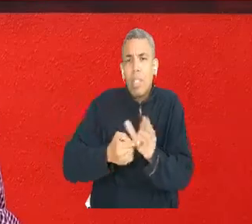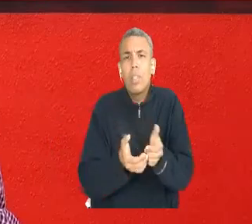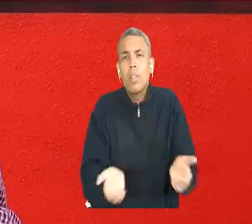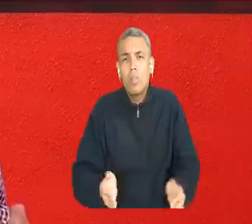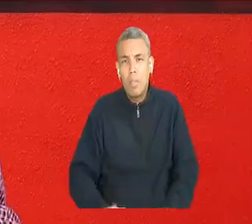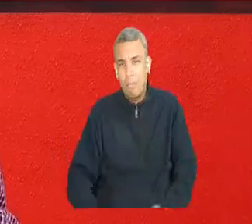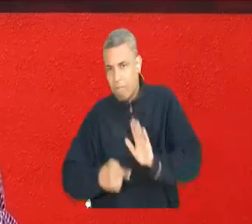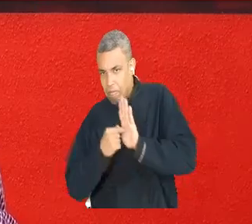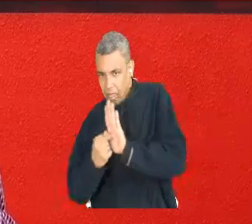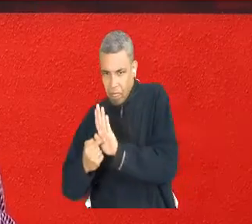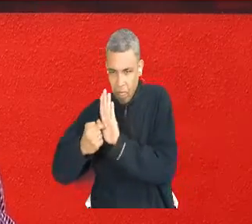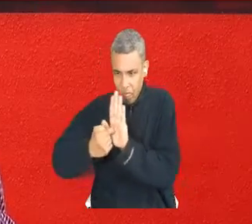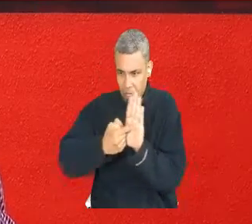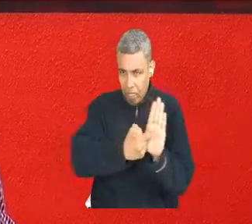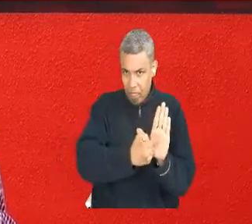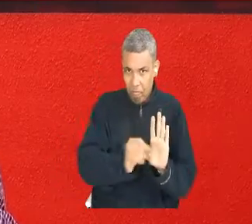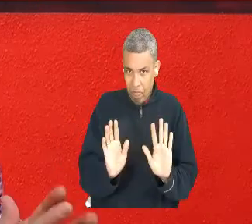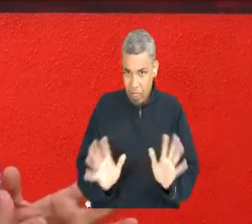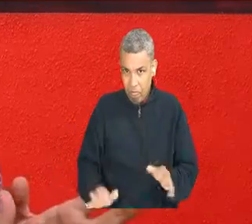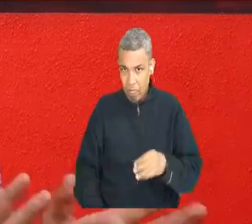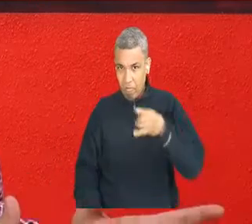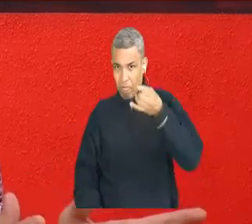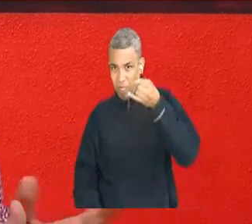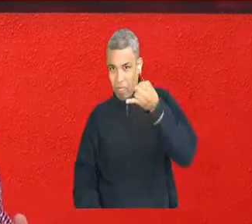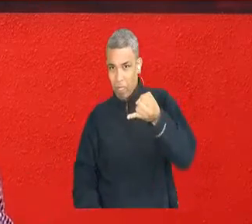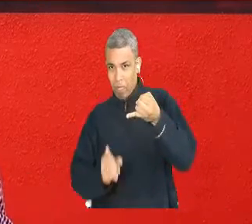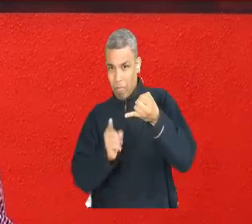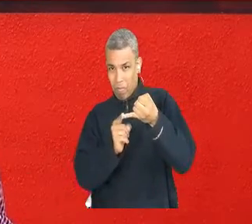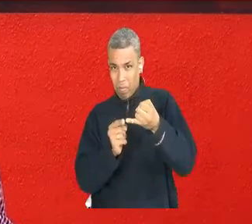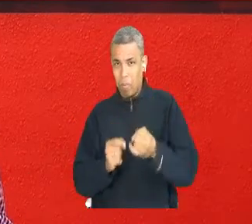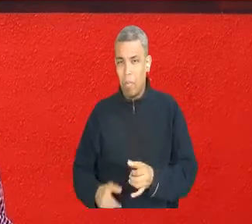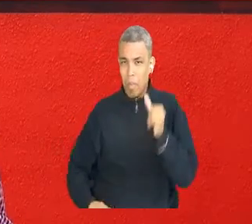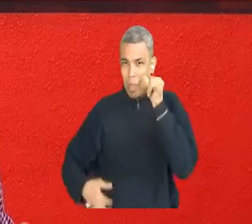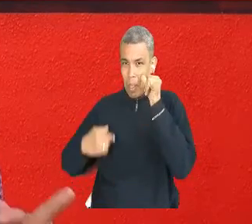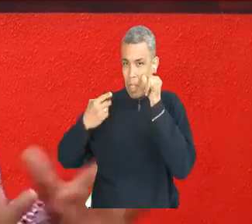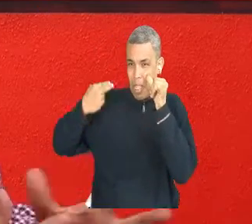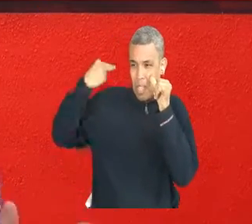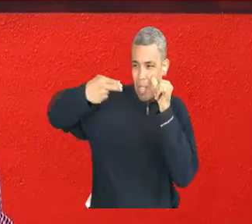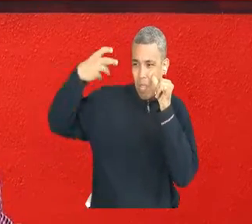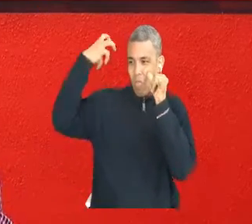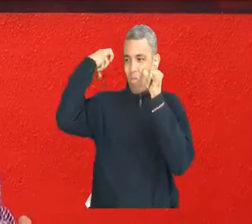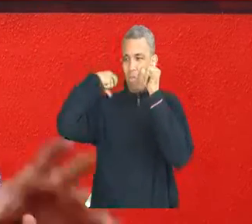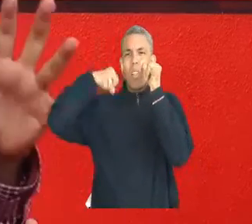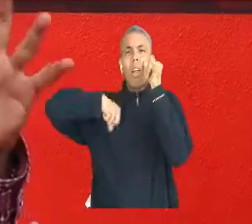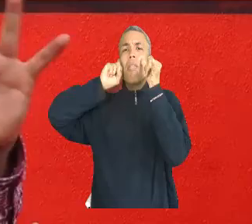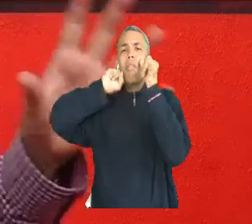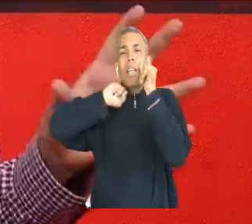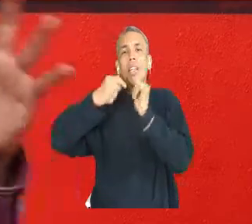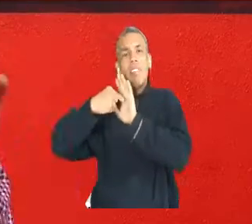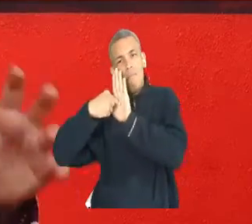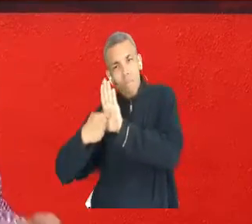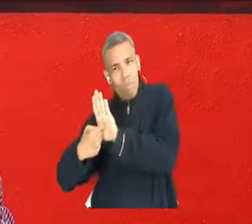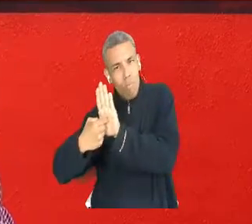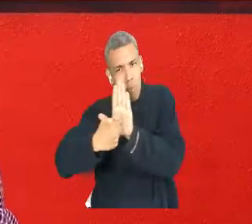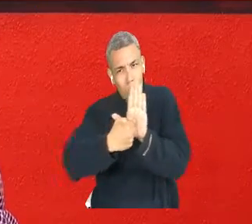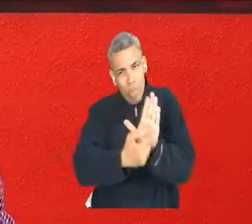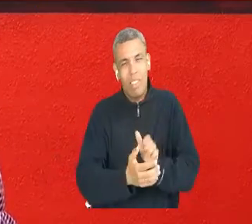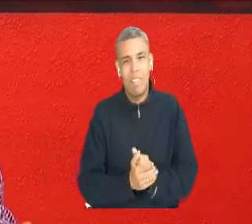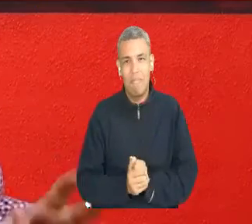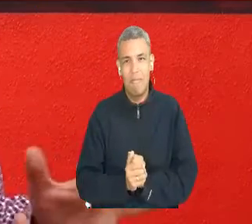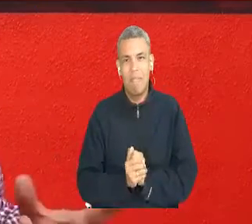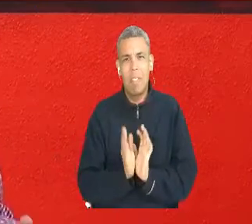funcionando y que están funcionando en este momento que es la parte histórico cultural de barrancabermeja que lo vemos en el